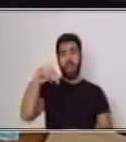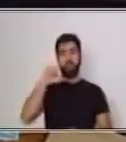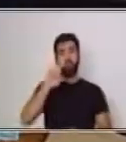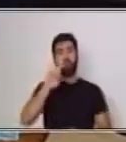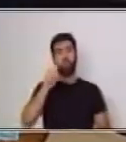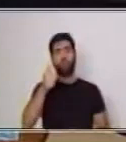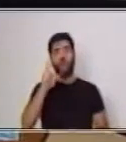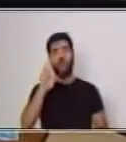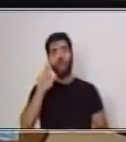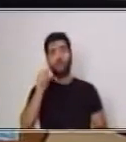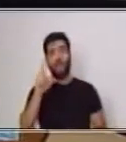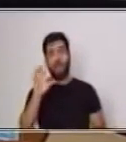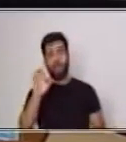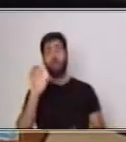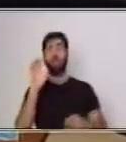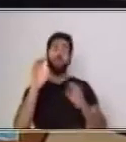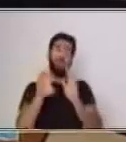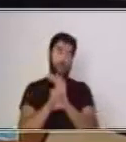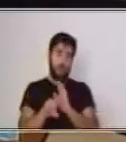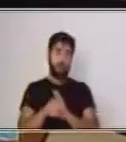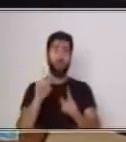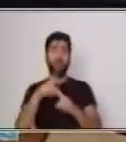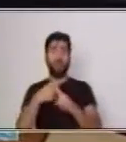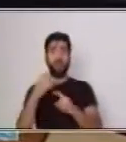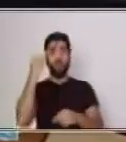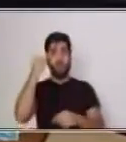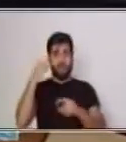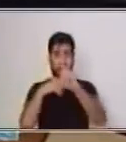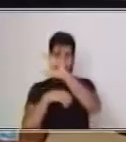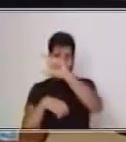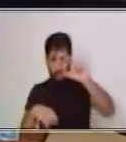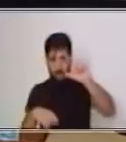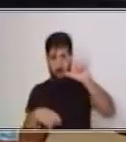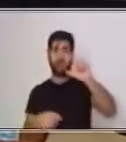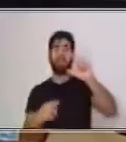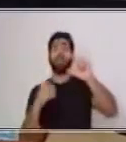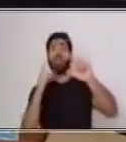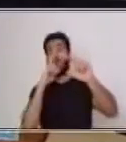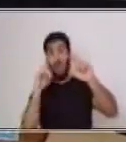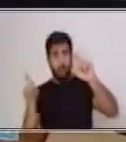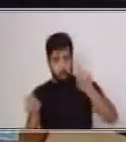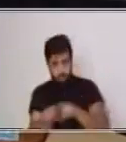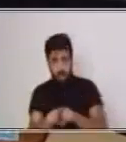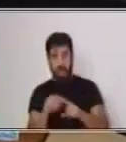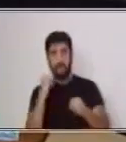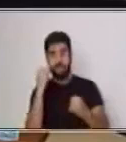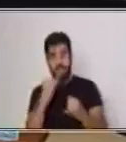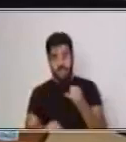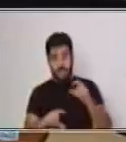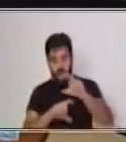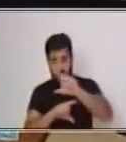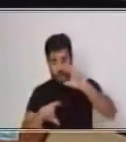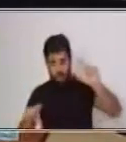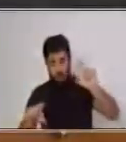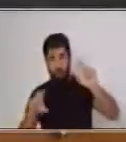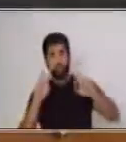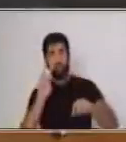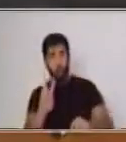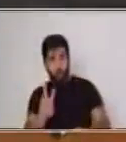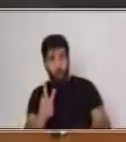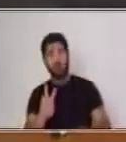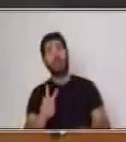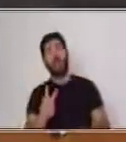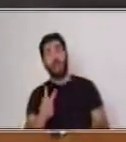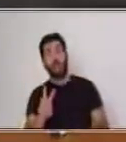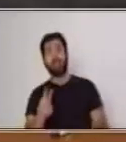tiene dos ideas principales, es porque la primera nos da la introducción y la final nos da la conclusión.